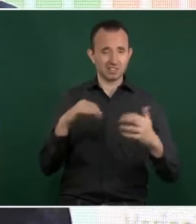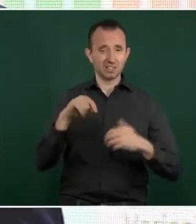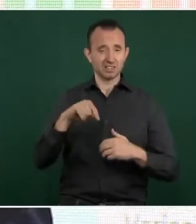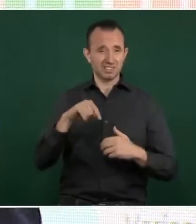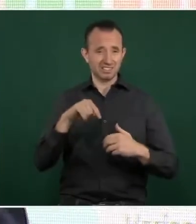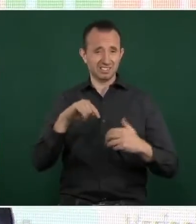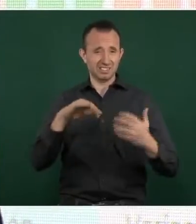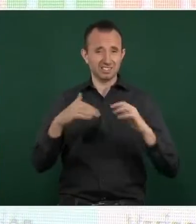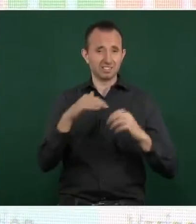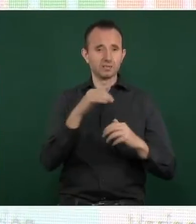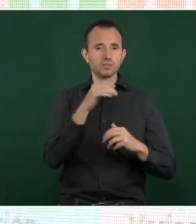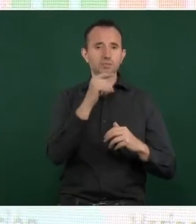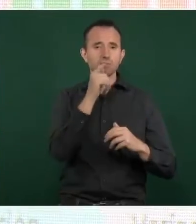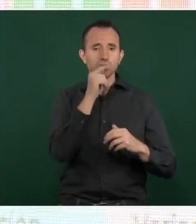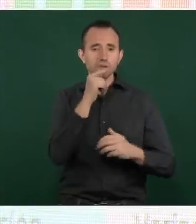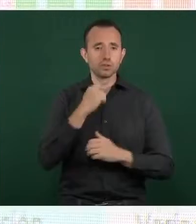delincuencia